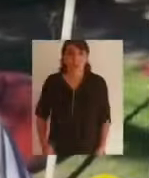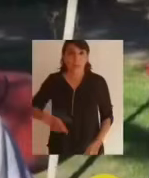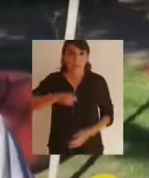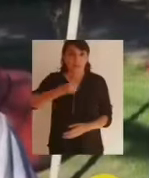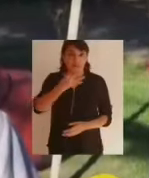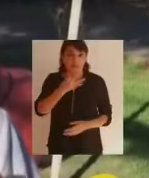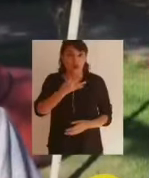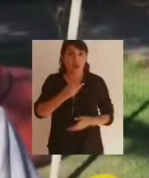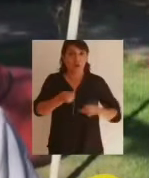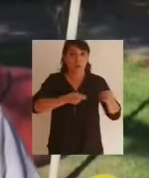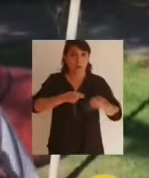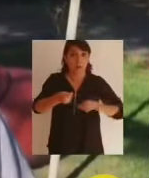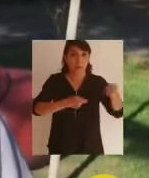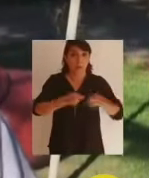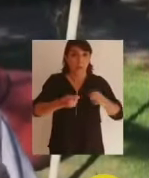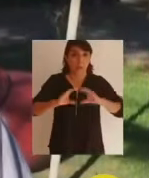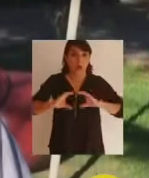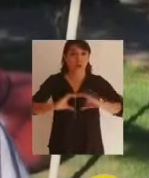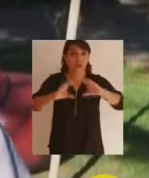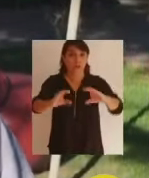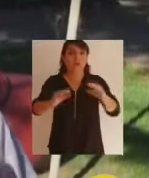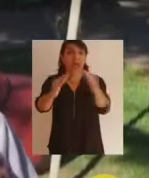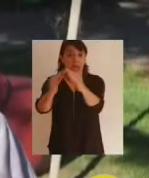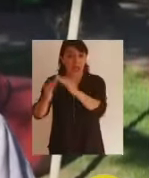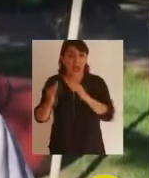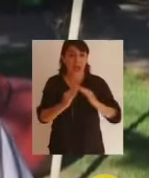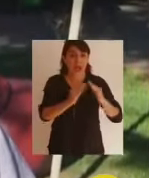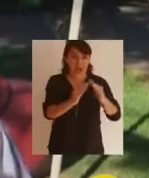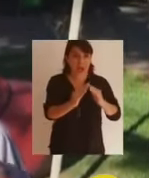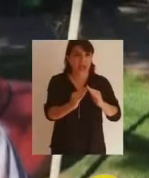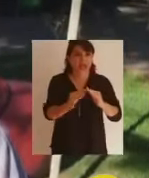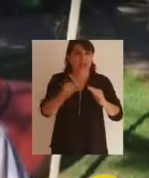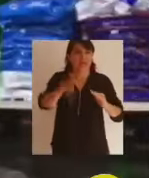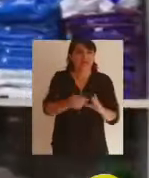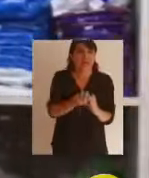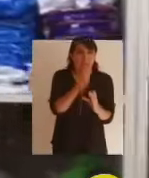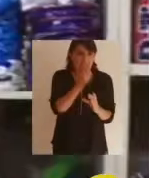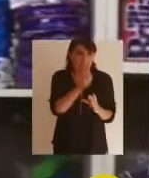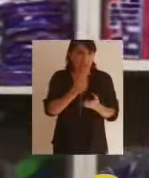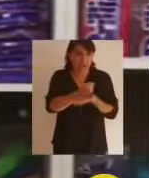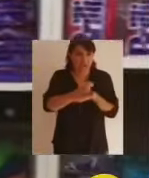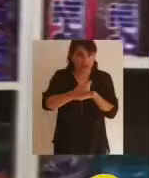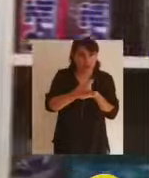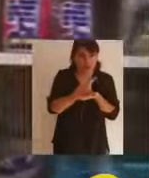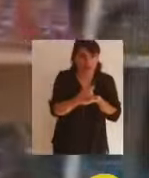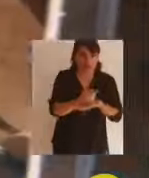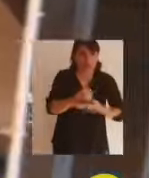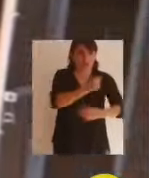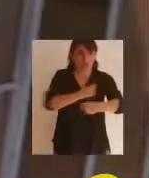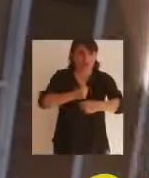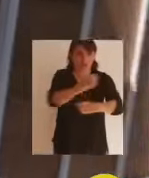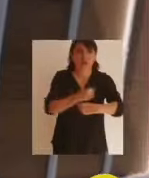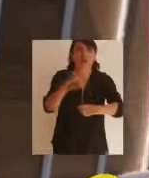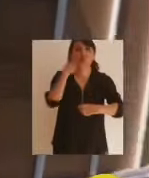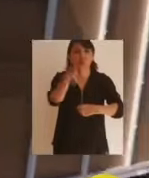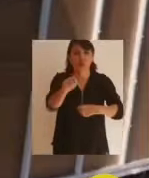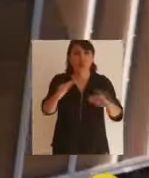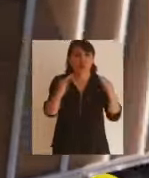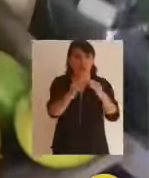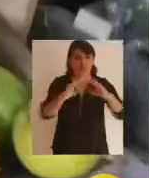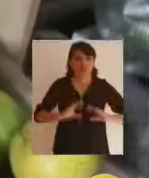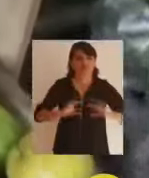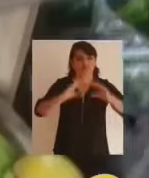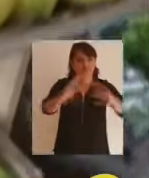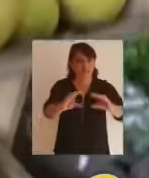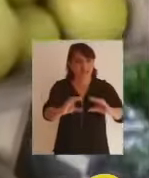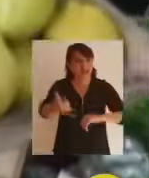Peñaflor Delivery es una forma de entregar los productos alimenticios, de gastronomía y de farmacia a tu propio domicilio. Llámanos,